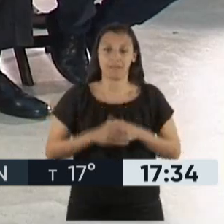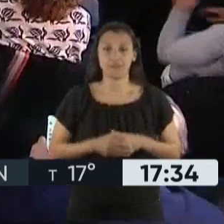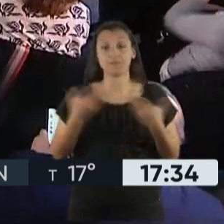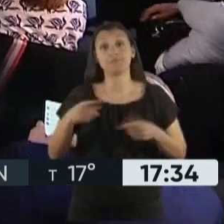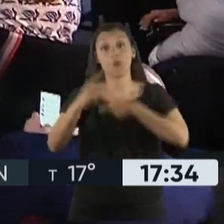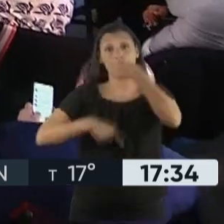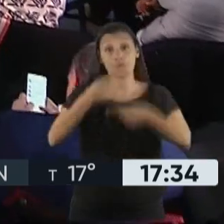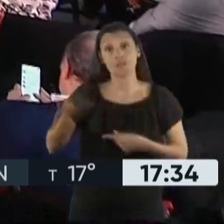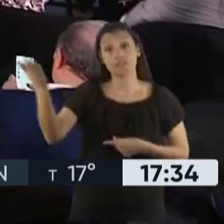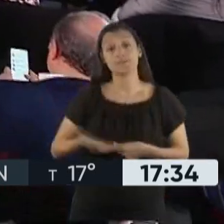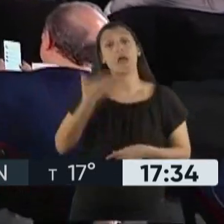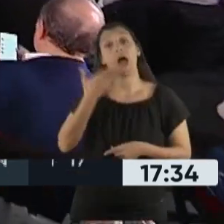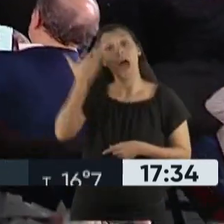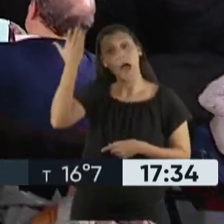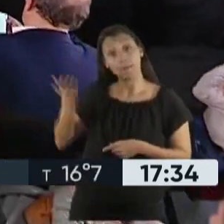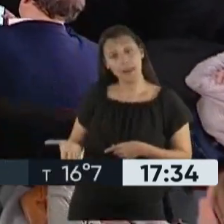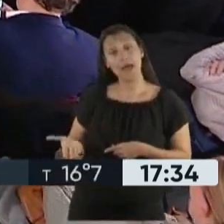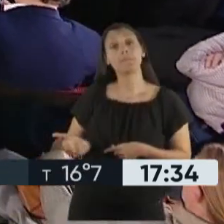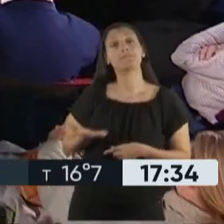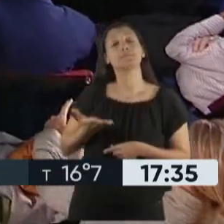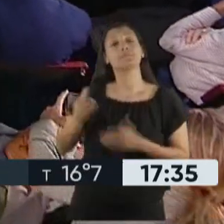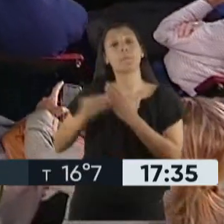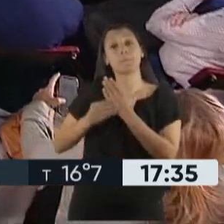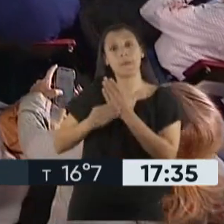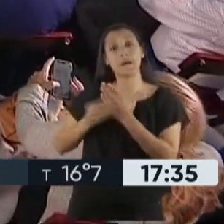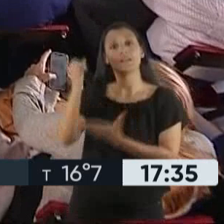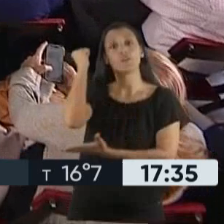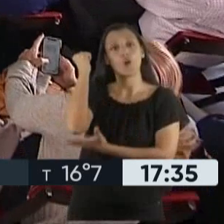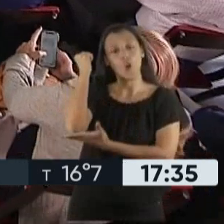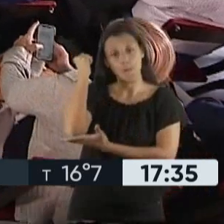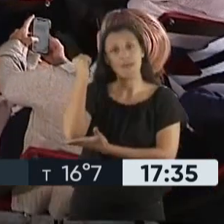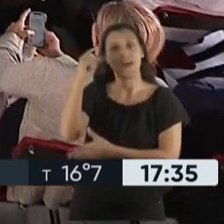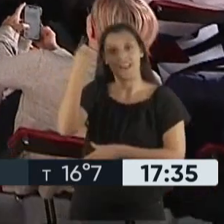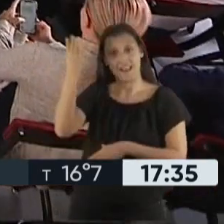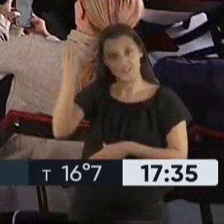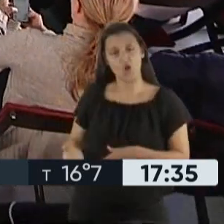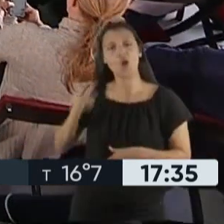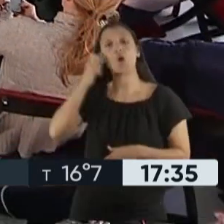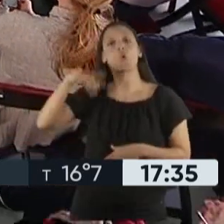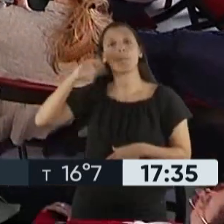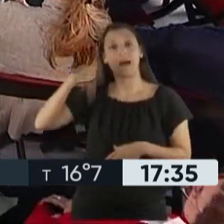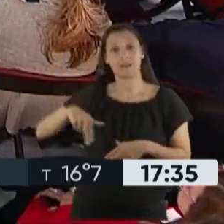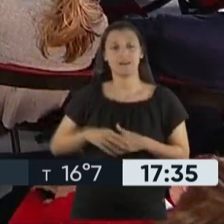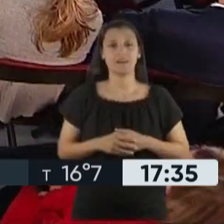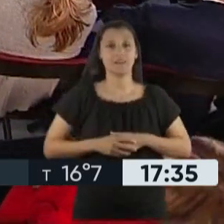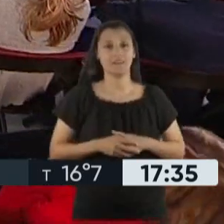A continuación, hará uso de la palabra el señor Ministro de Economía de la Nación, Martín Guzmán.